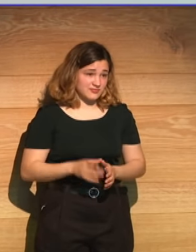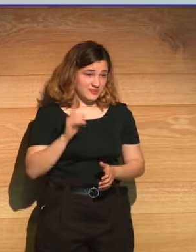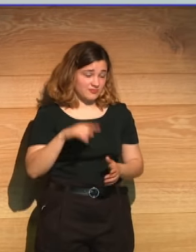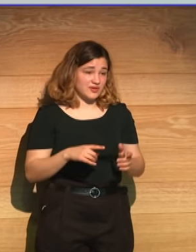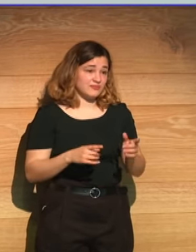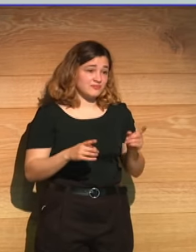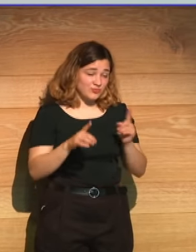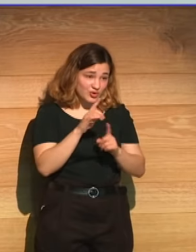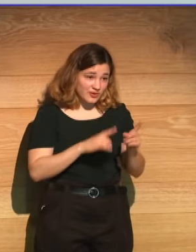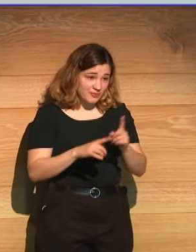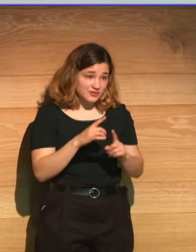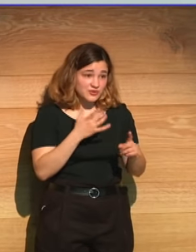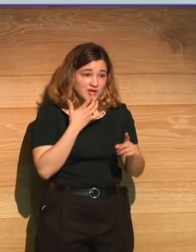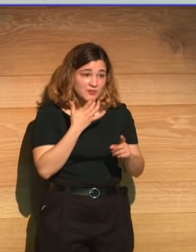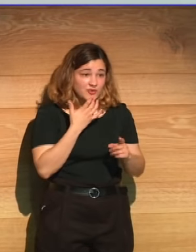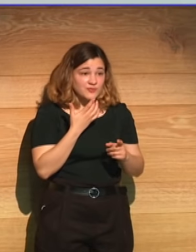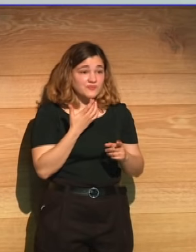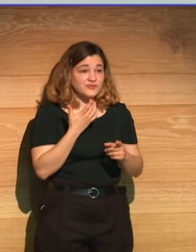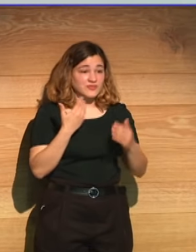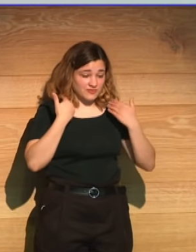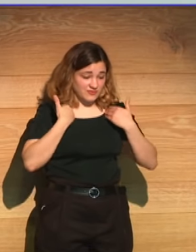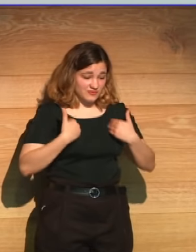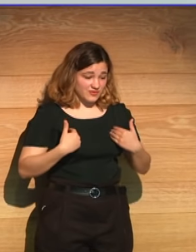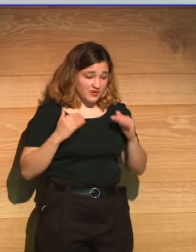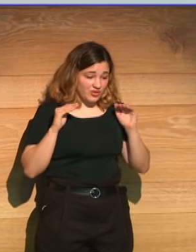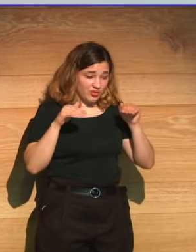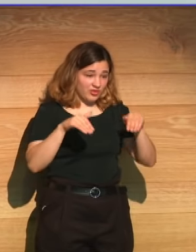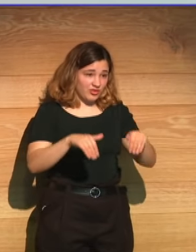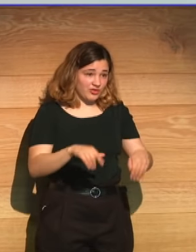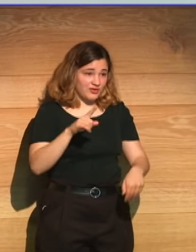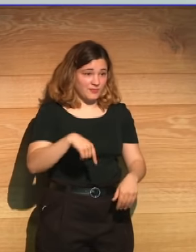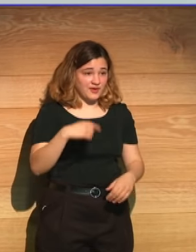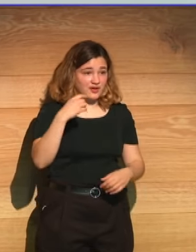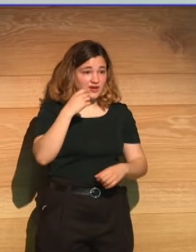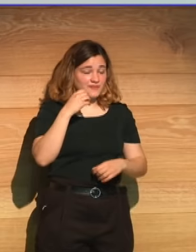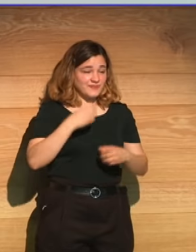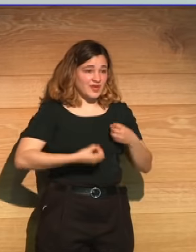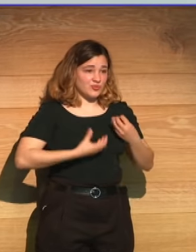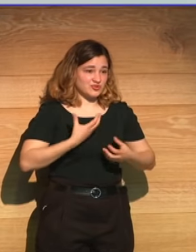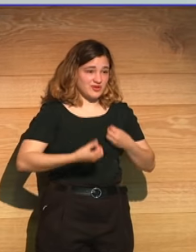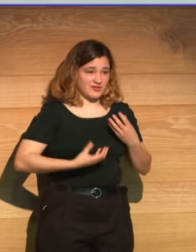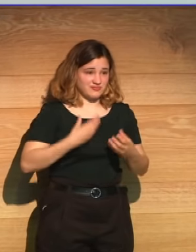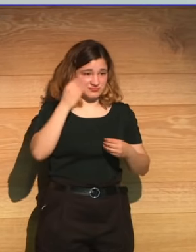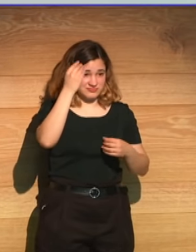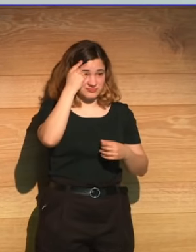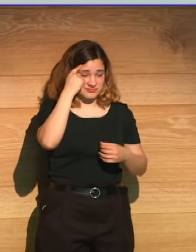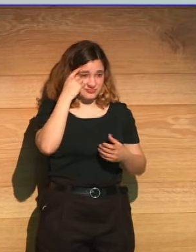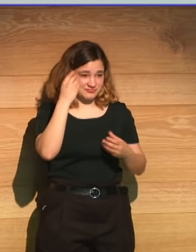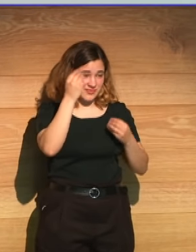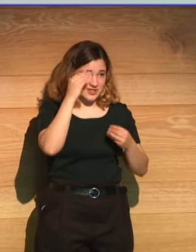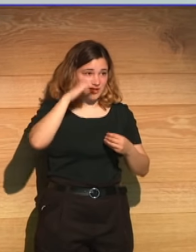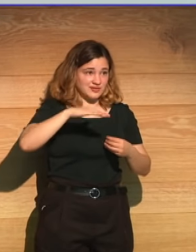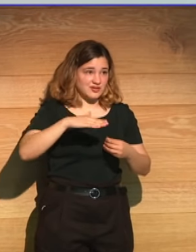problemas como el empeoramiento de su salud física y emocional también, al pensar que los niños que están encerrados en